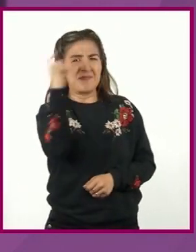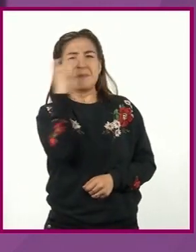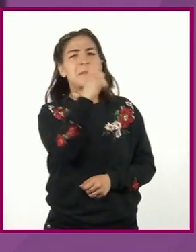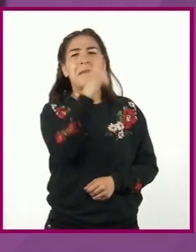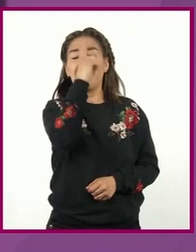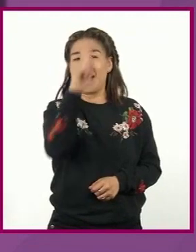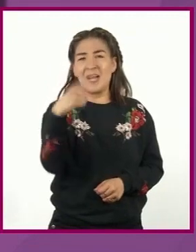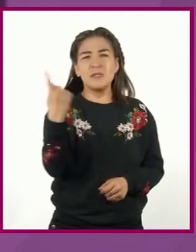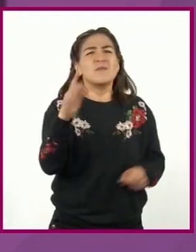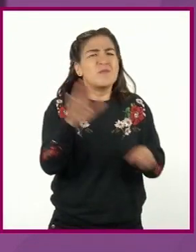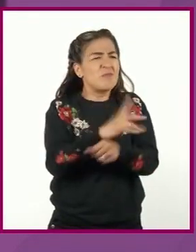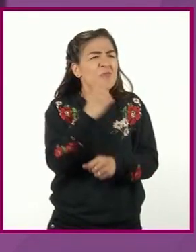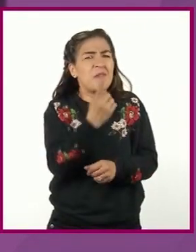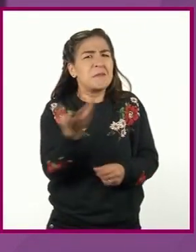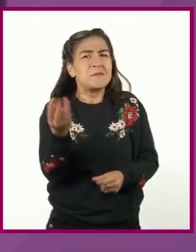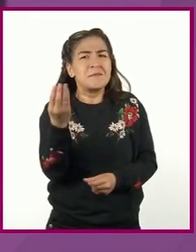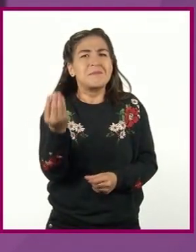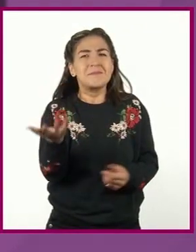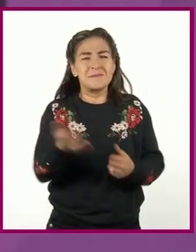sucede.